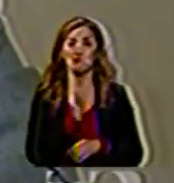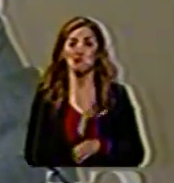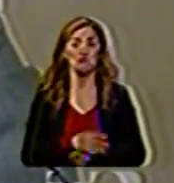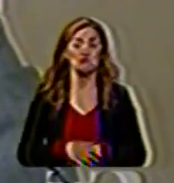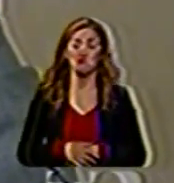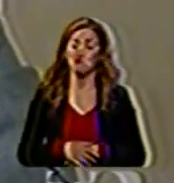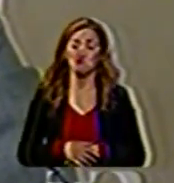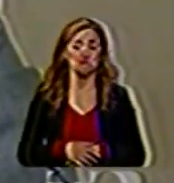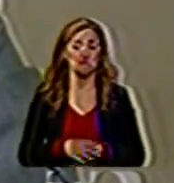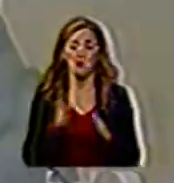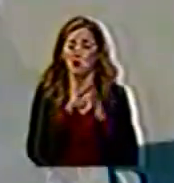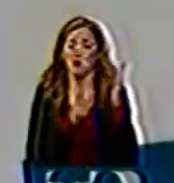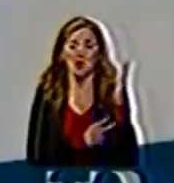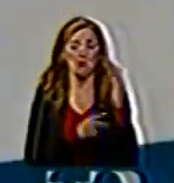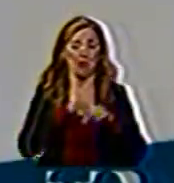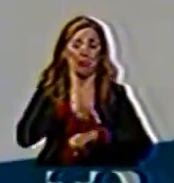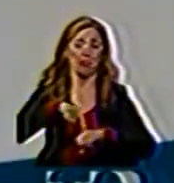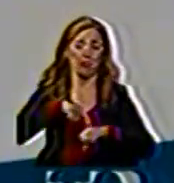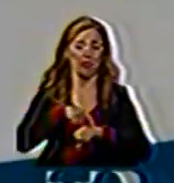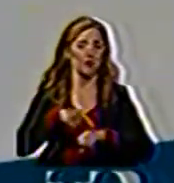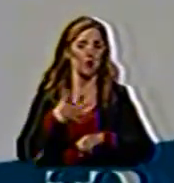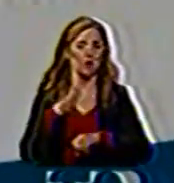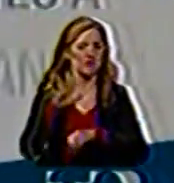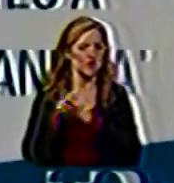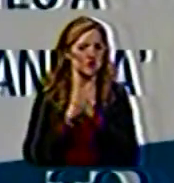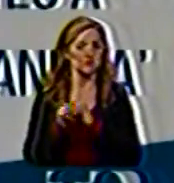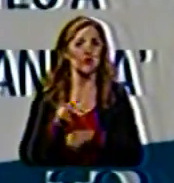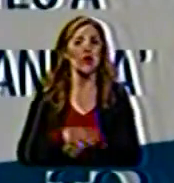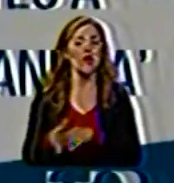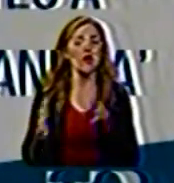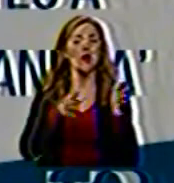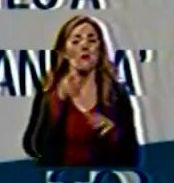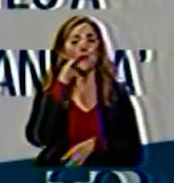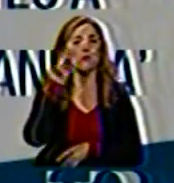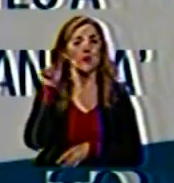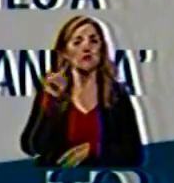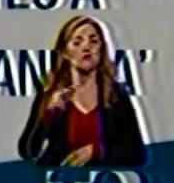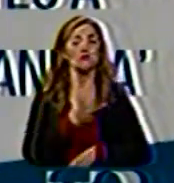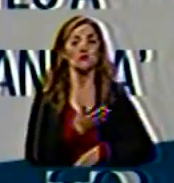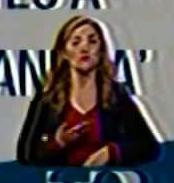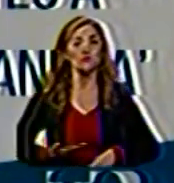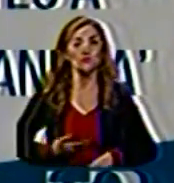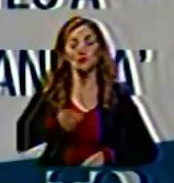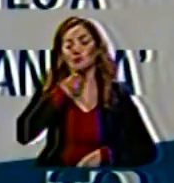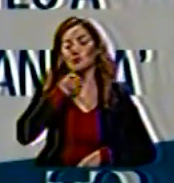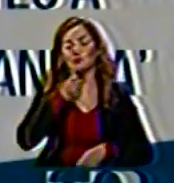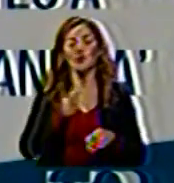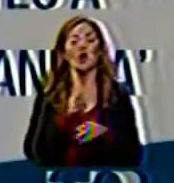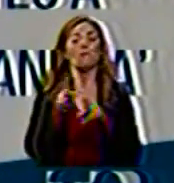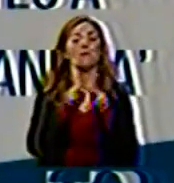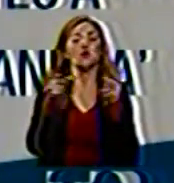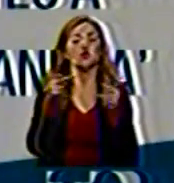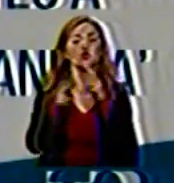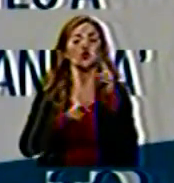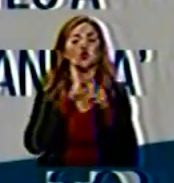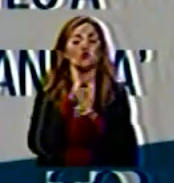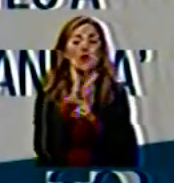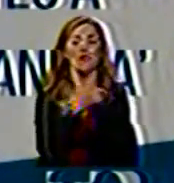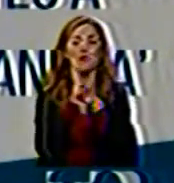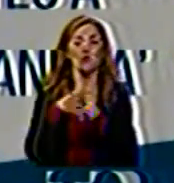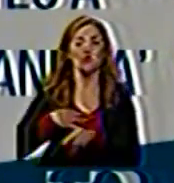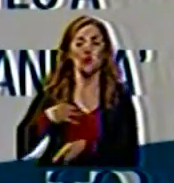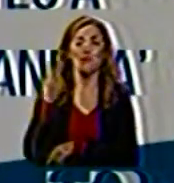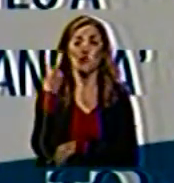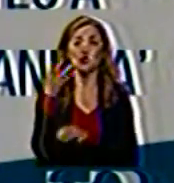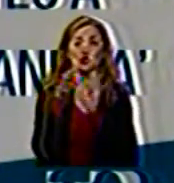y eso ningún programa dura tanto. El padre de la vicepresidenta, Leonardo Vicuña, en una entrevista a Diario El Universo, aseguró que libre y voluntariamente al menos 12